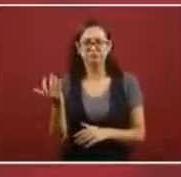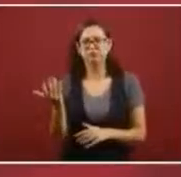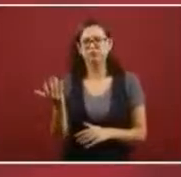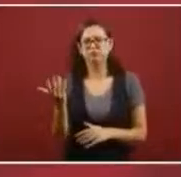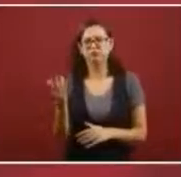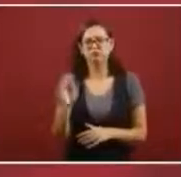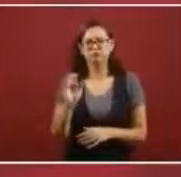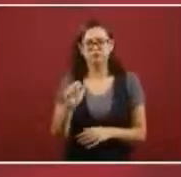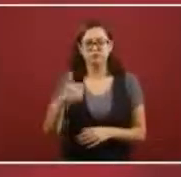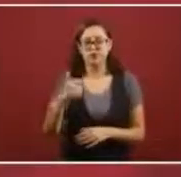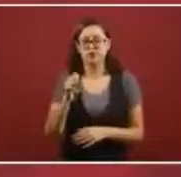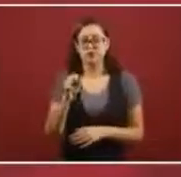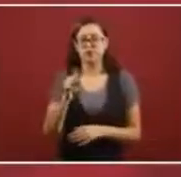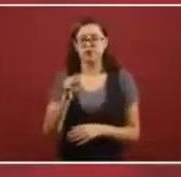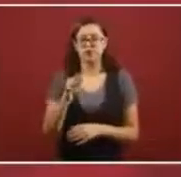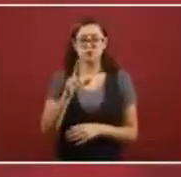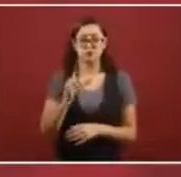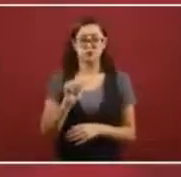Angostura, por ejemplo,